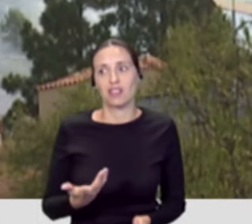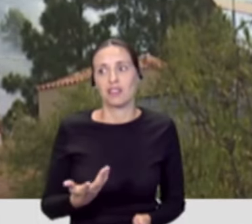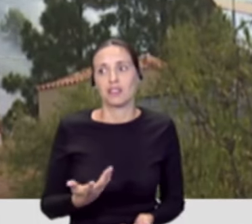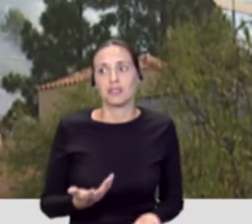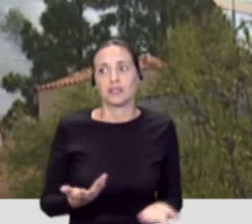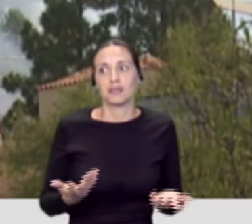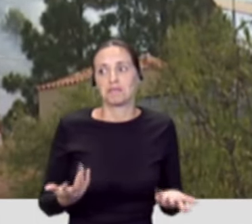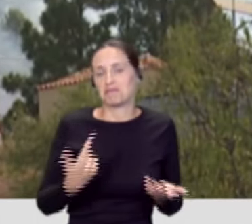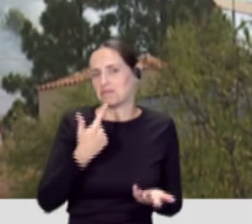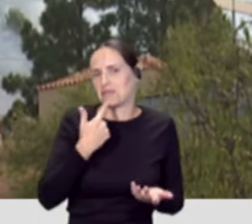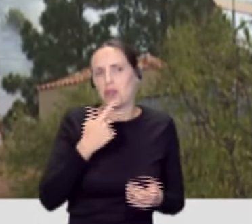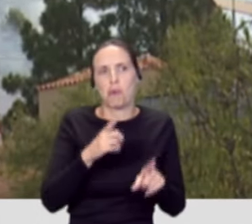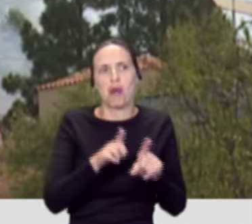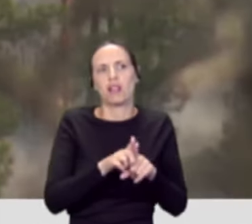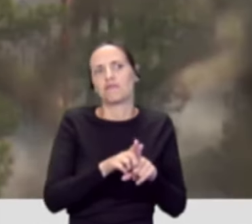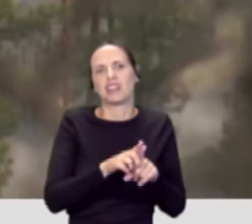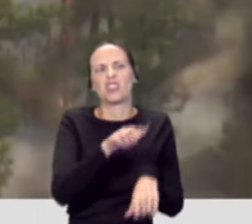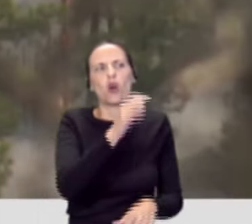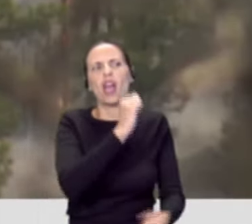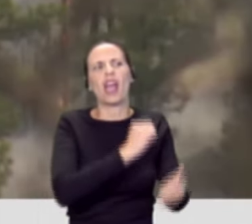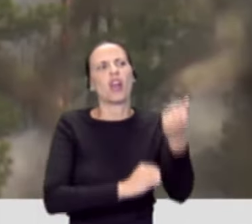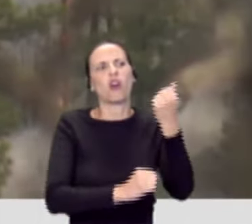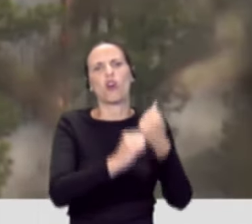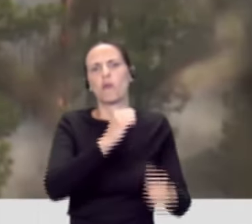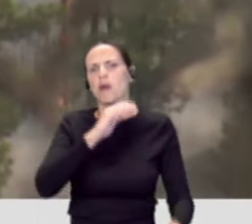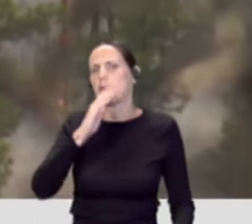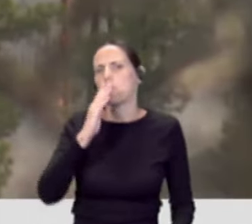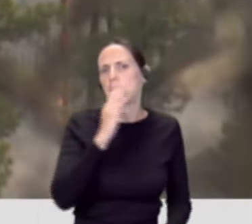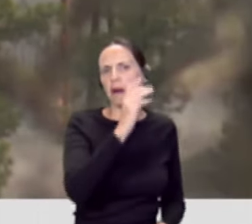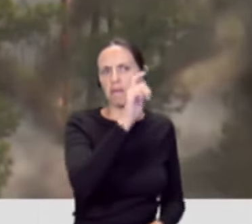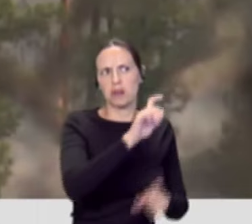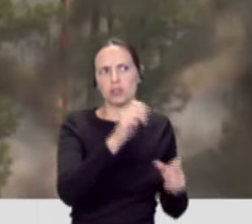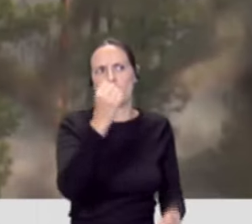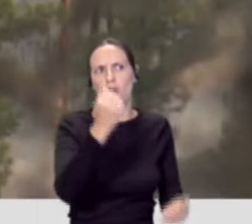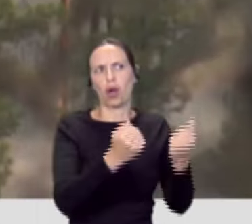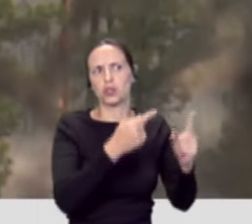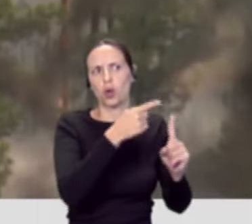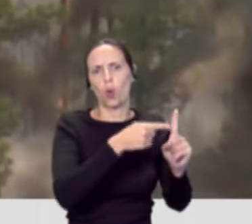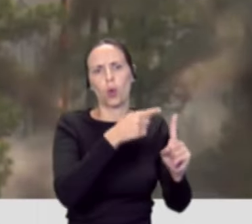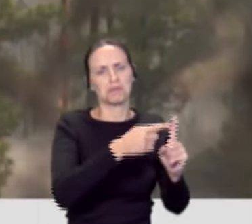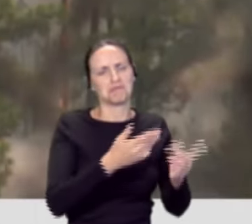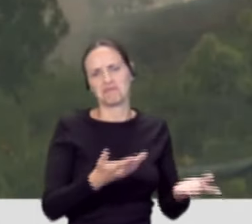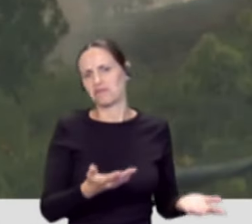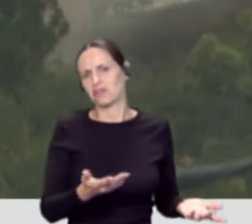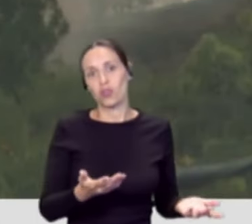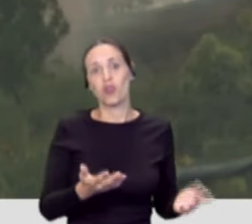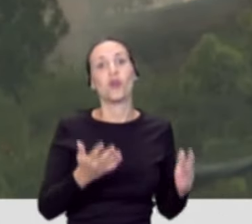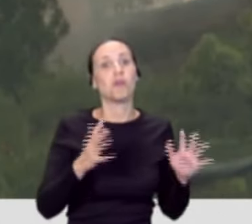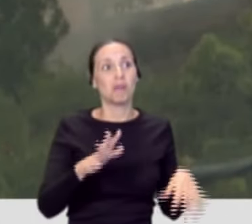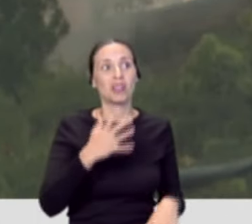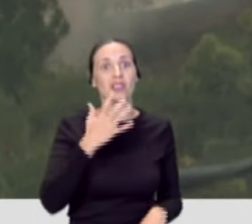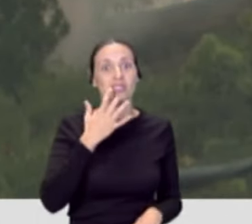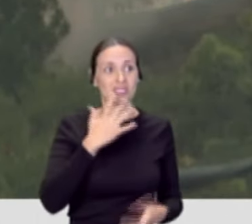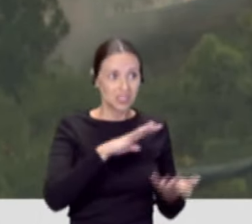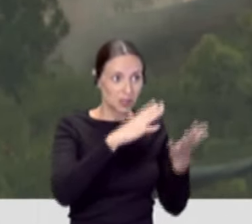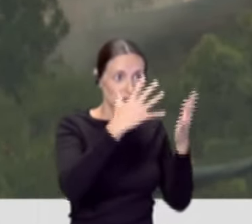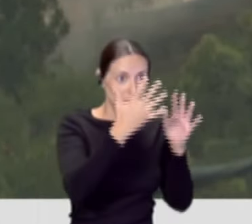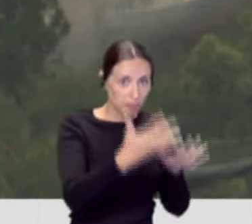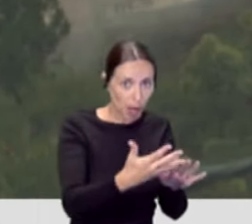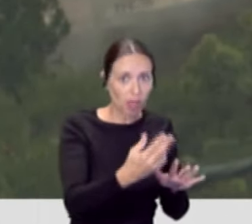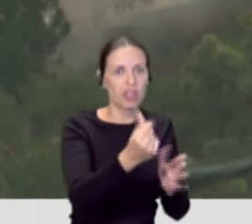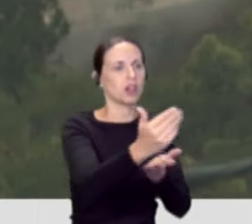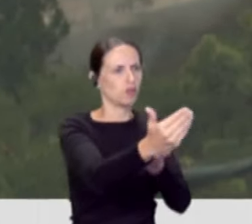ningún problema económico para los automovilistas, pero sí se puede recaudar mucho presupuesto que, bien utilizado,